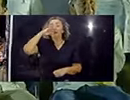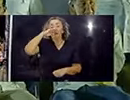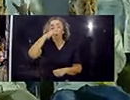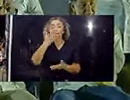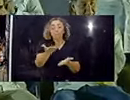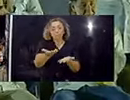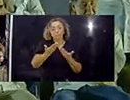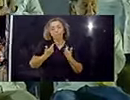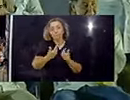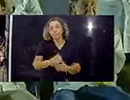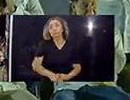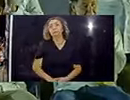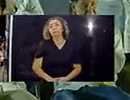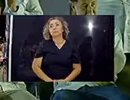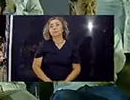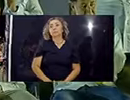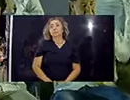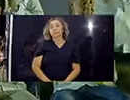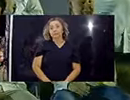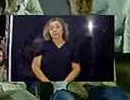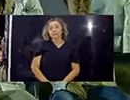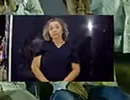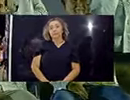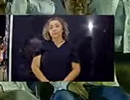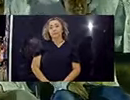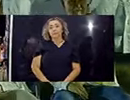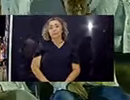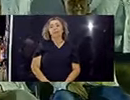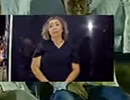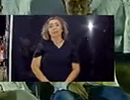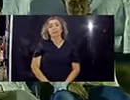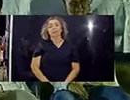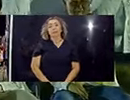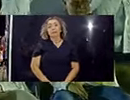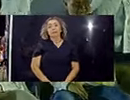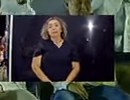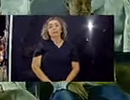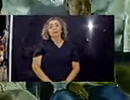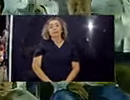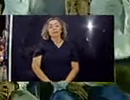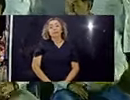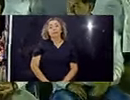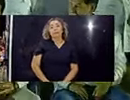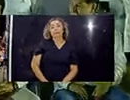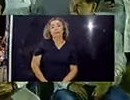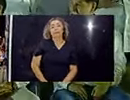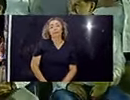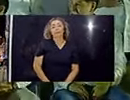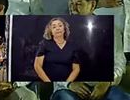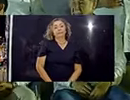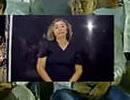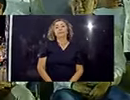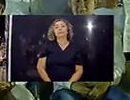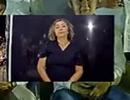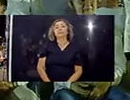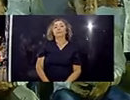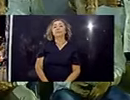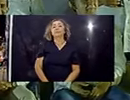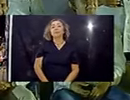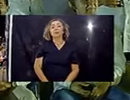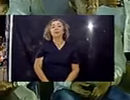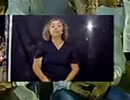gratuito quién está de acuerdo aprobado vamos a